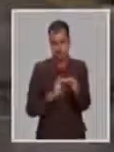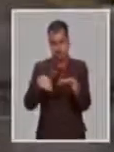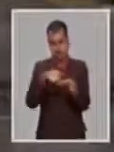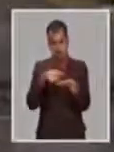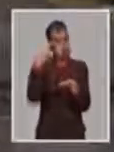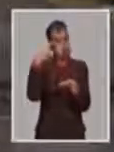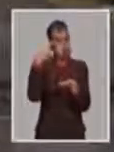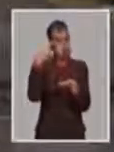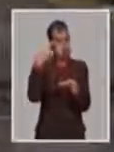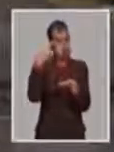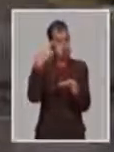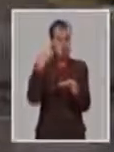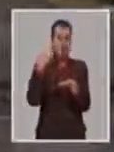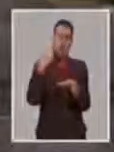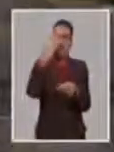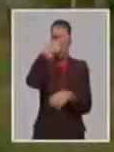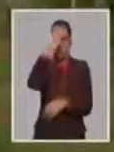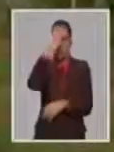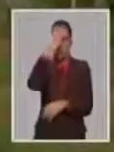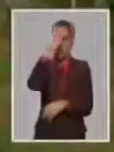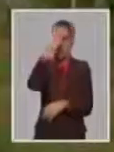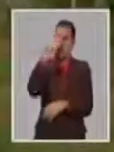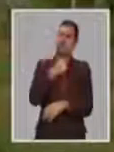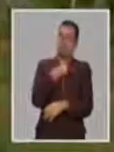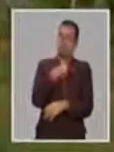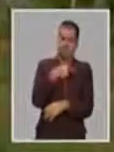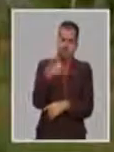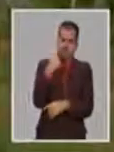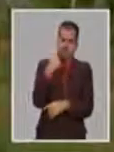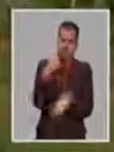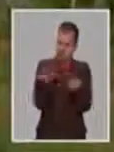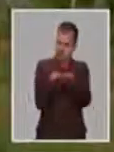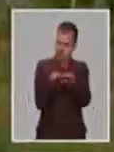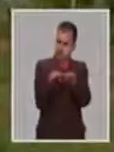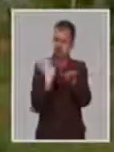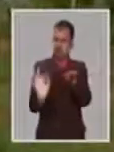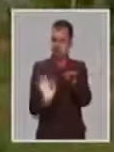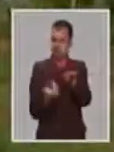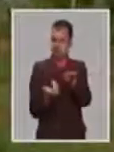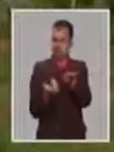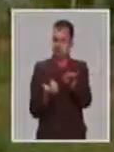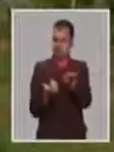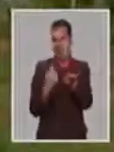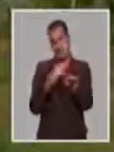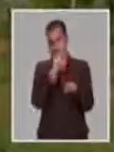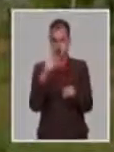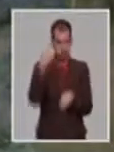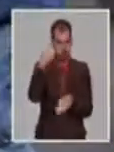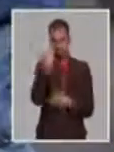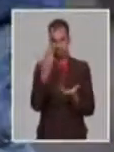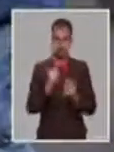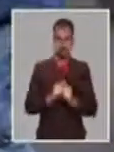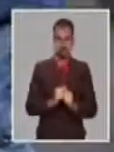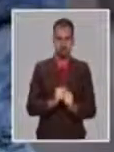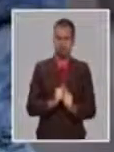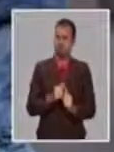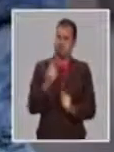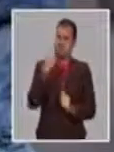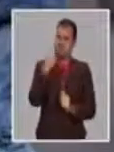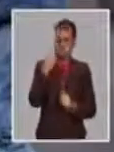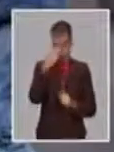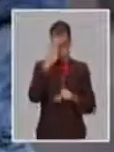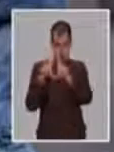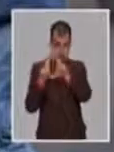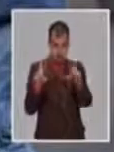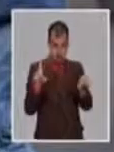todos desarrollados. Una pregunta se hace necesaria ante el análisis de CNN. ¿Cuánto podría ser